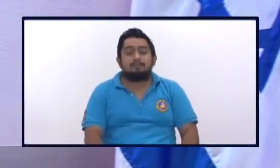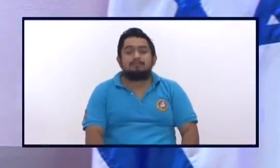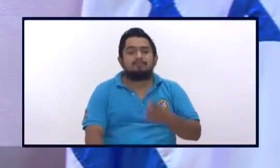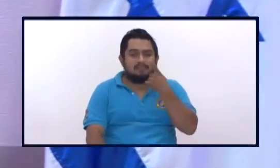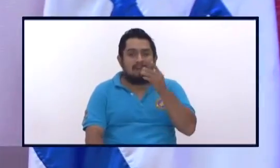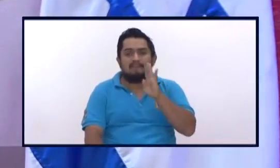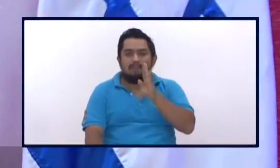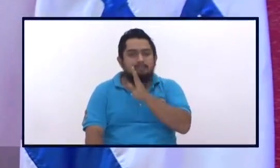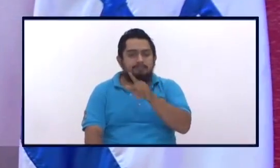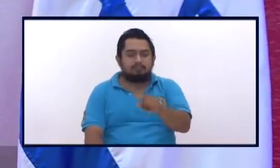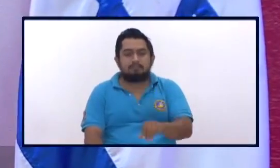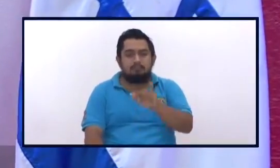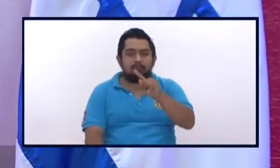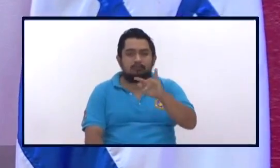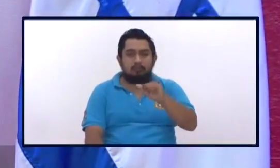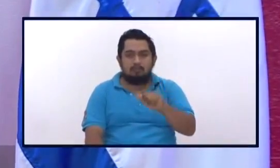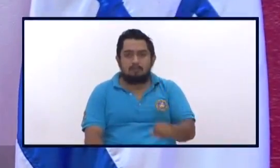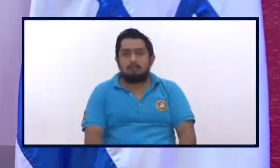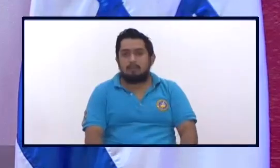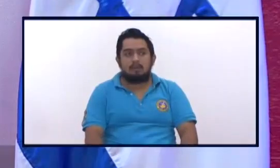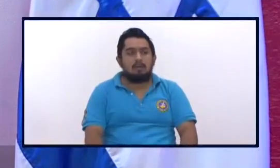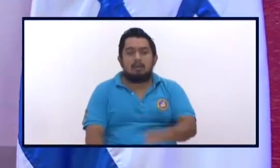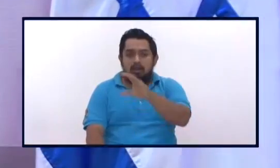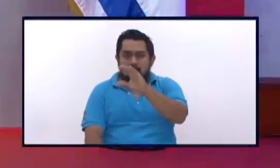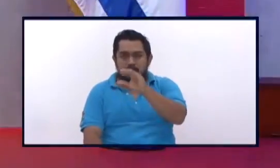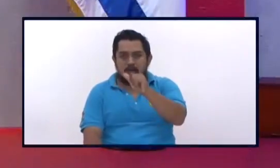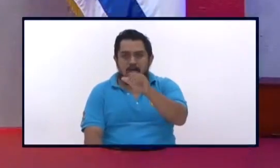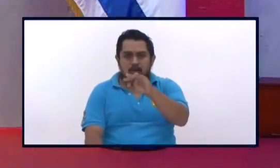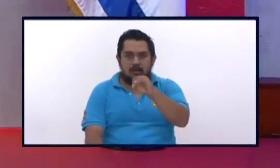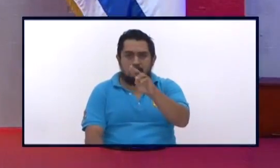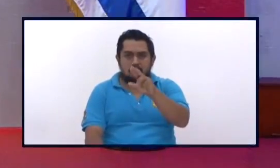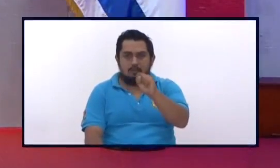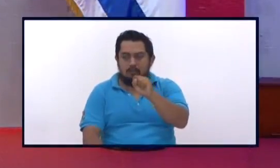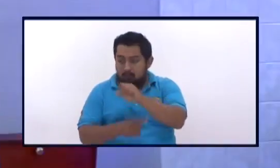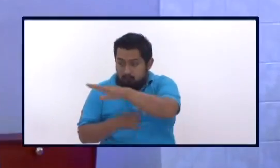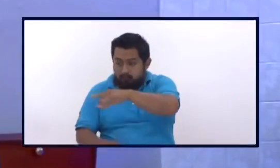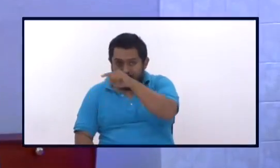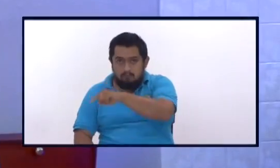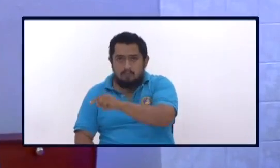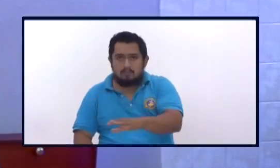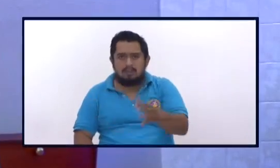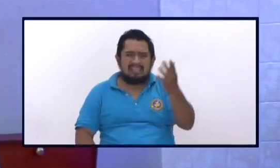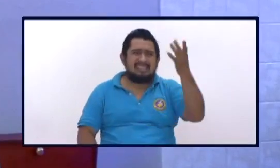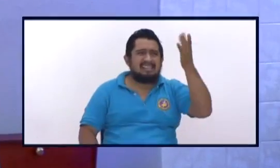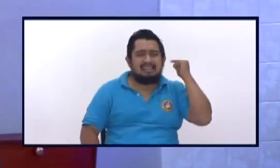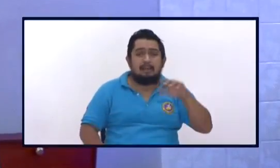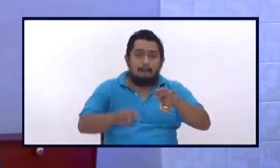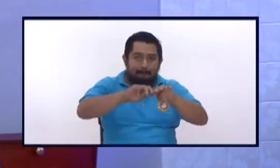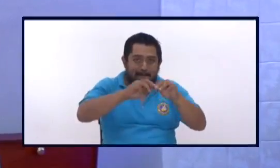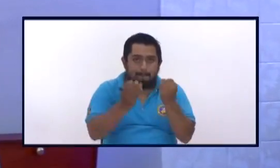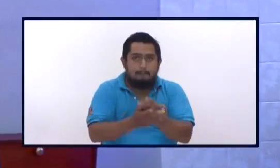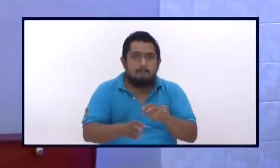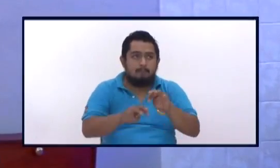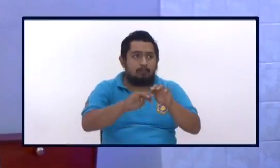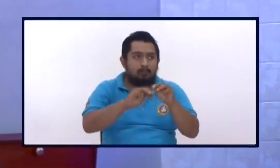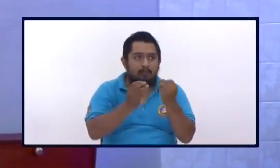y cuánto conocen el instituto nacional tampoco wey las pandillas hagan por los setentas y todo en la colonia